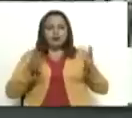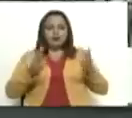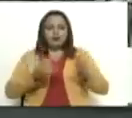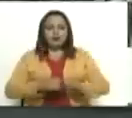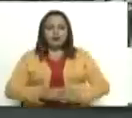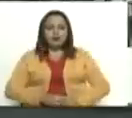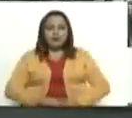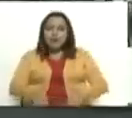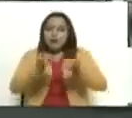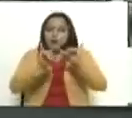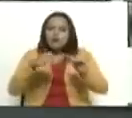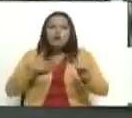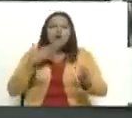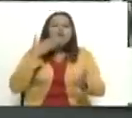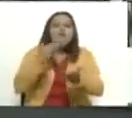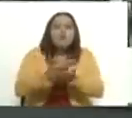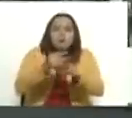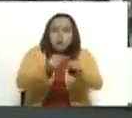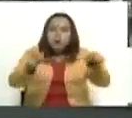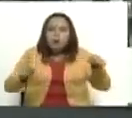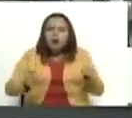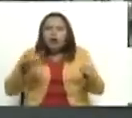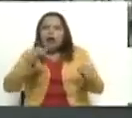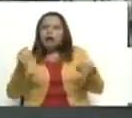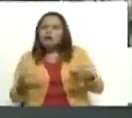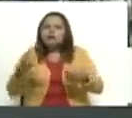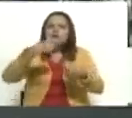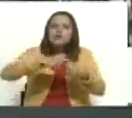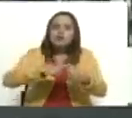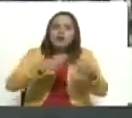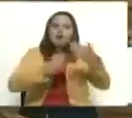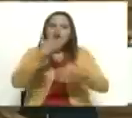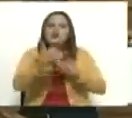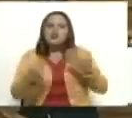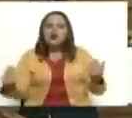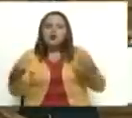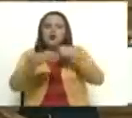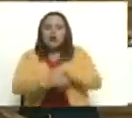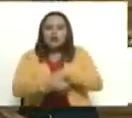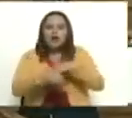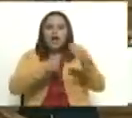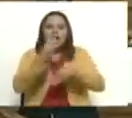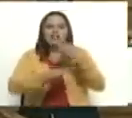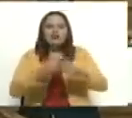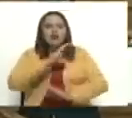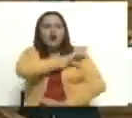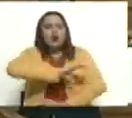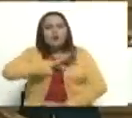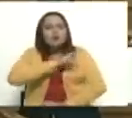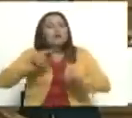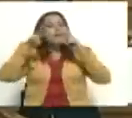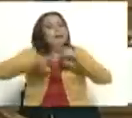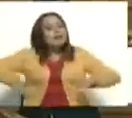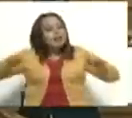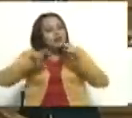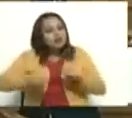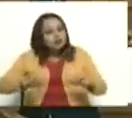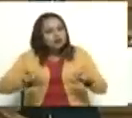Por tanto, solicito que se incorpore en el proyecto de acuerdo la conformación de una comisión de